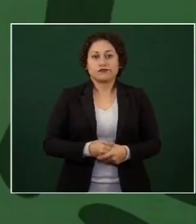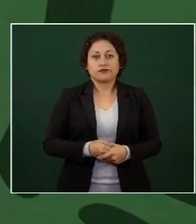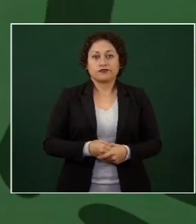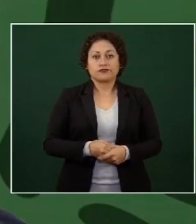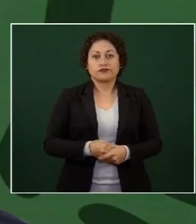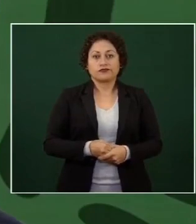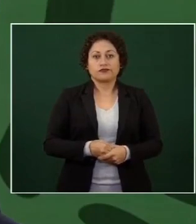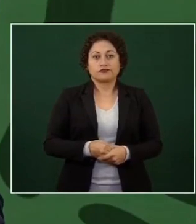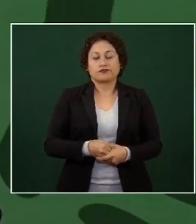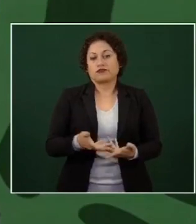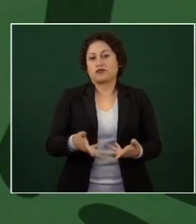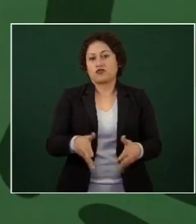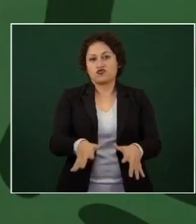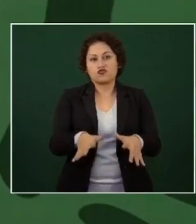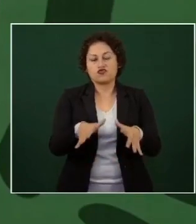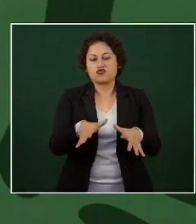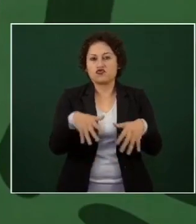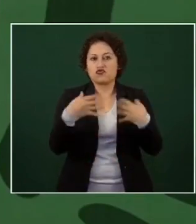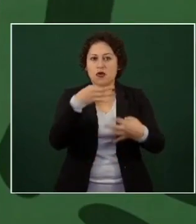todo un suceso.